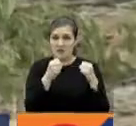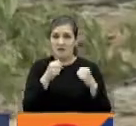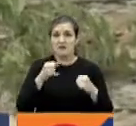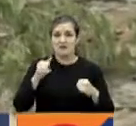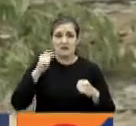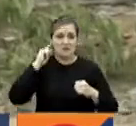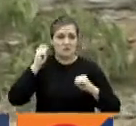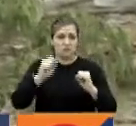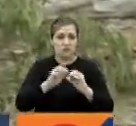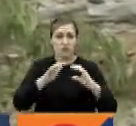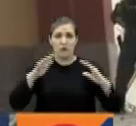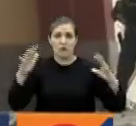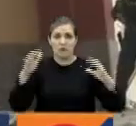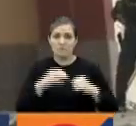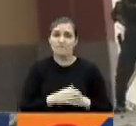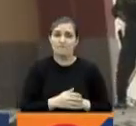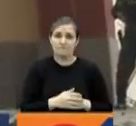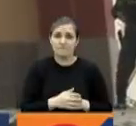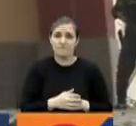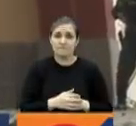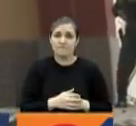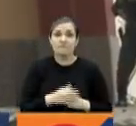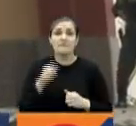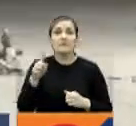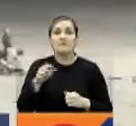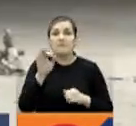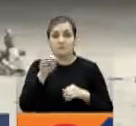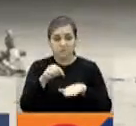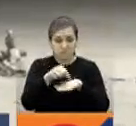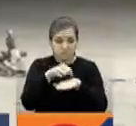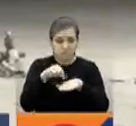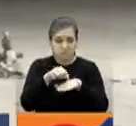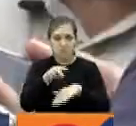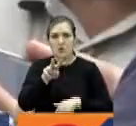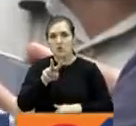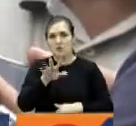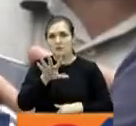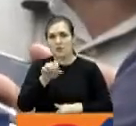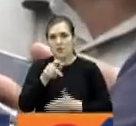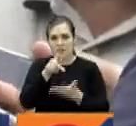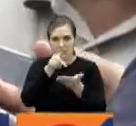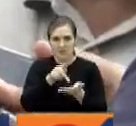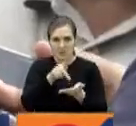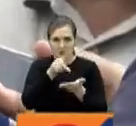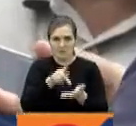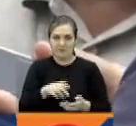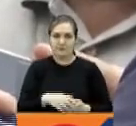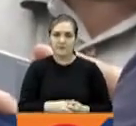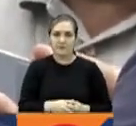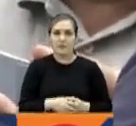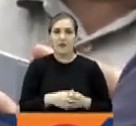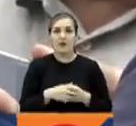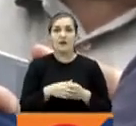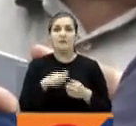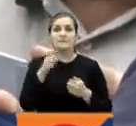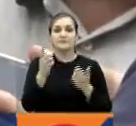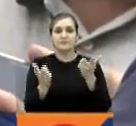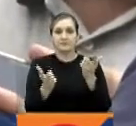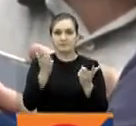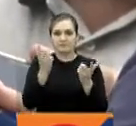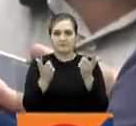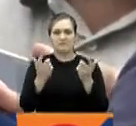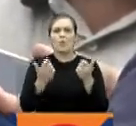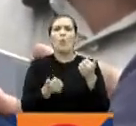estallido. Según las autoridades, fueron detonados 250 kilos de explosivos. Se trata de un vehículo Renault Duster